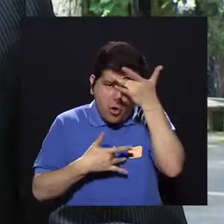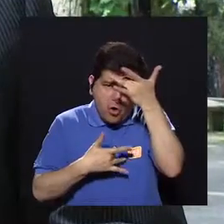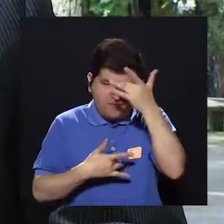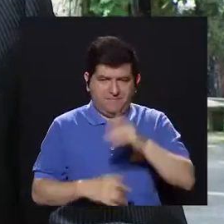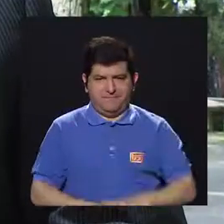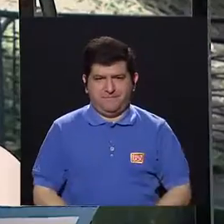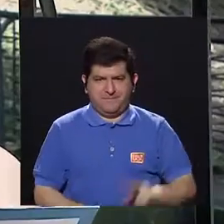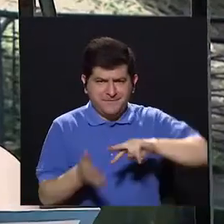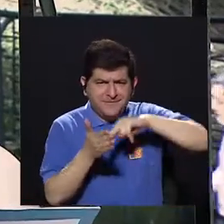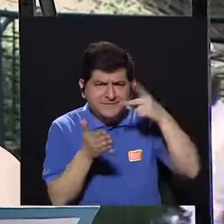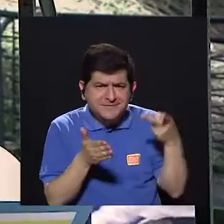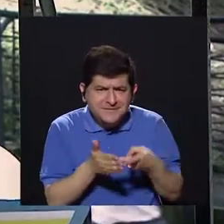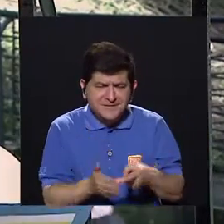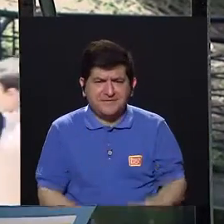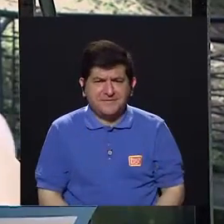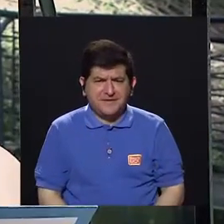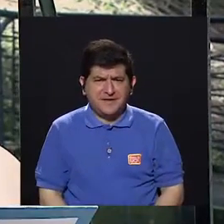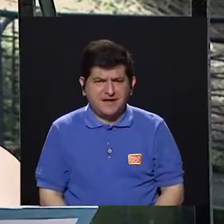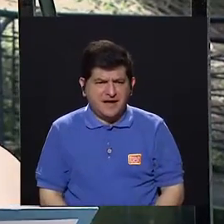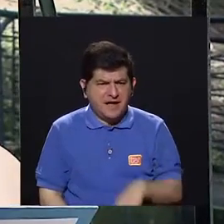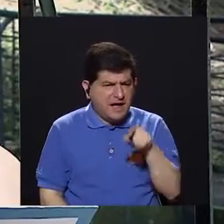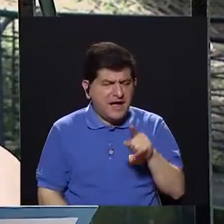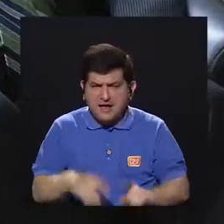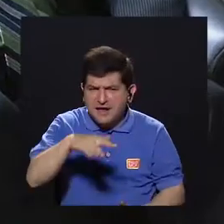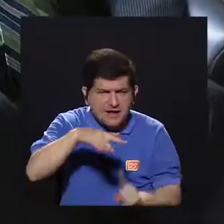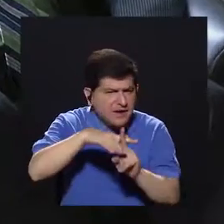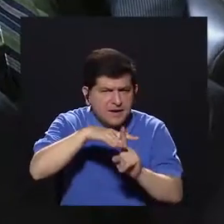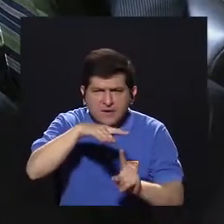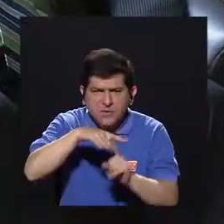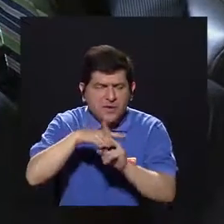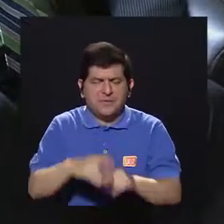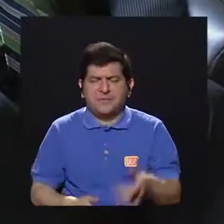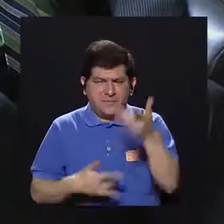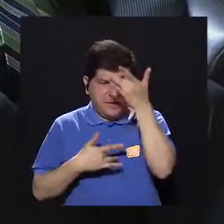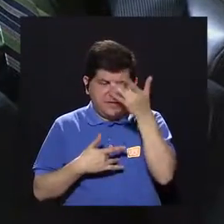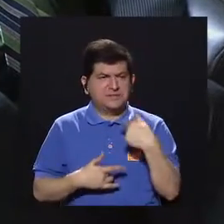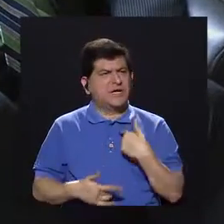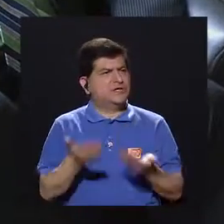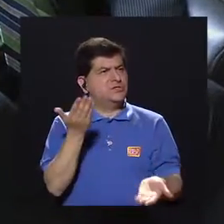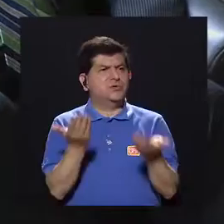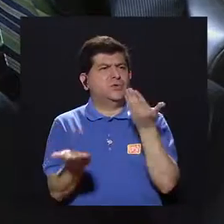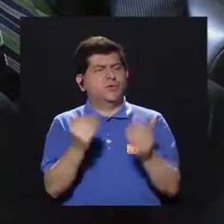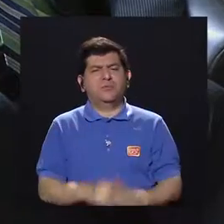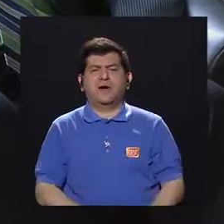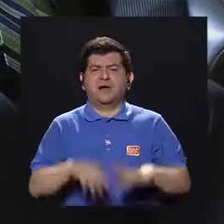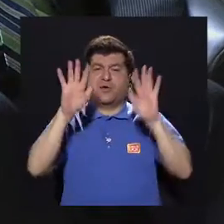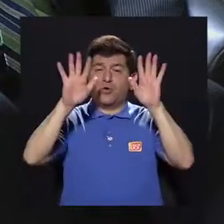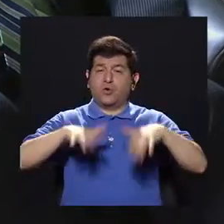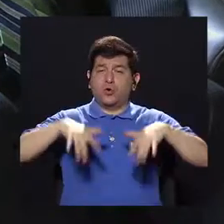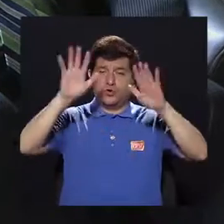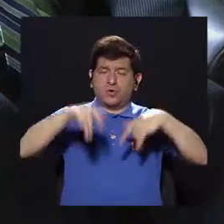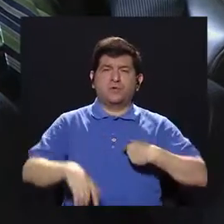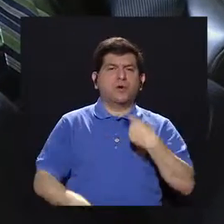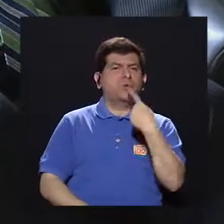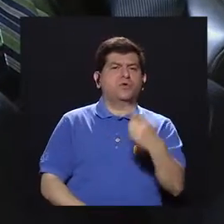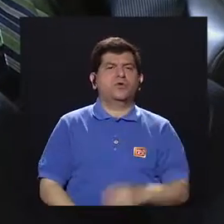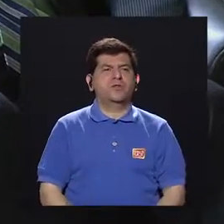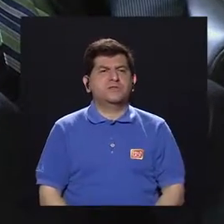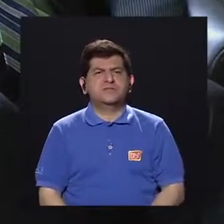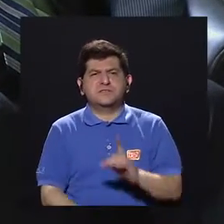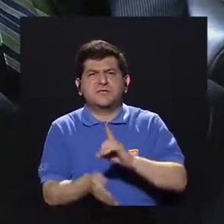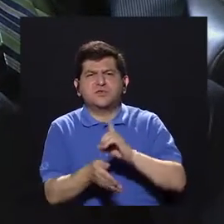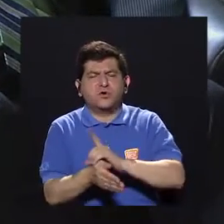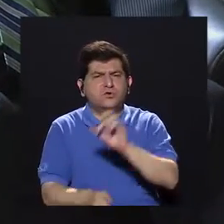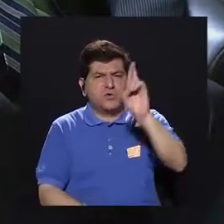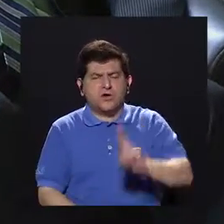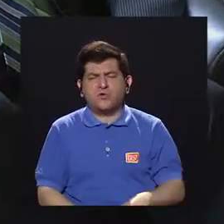la enfermedad. Yo a veces lo comparo como cuando llueve y dice uno, doctor, ¿en Costa Rica va a dejar de llover? Yo diría que no va a